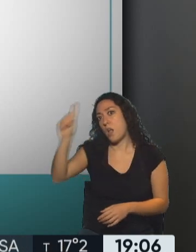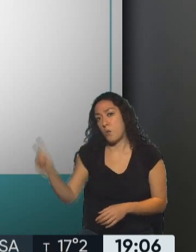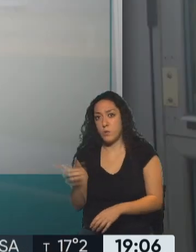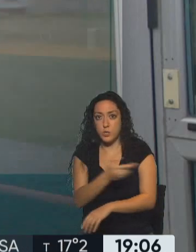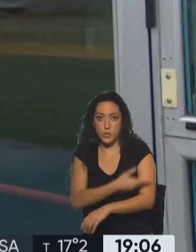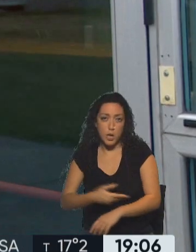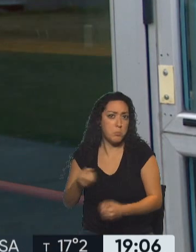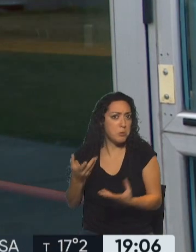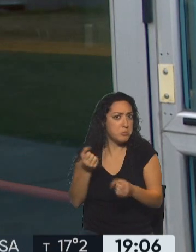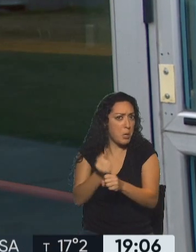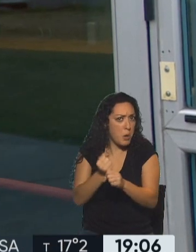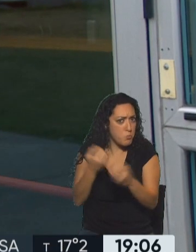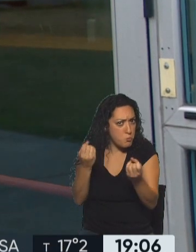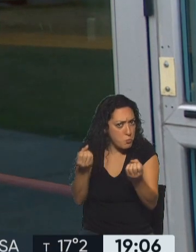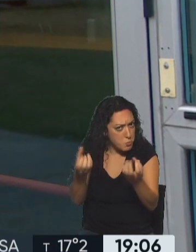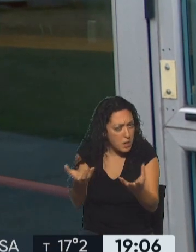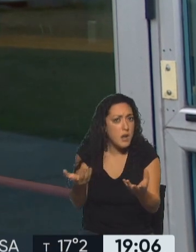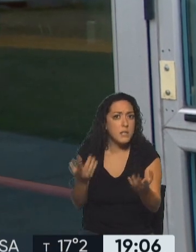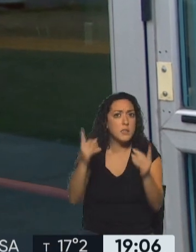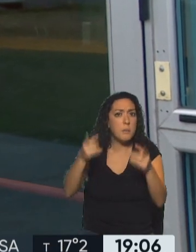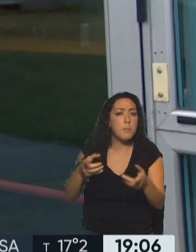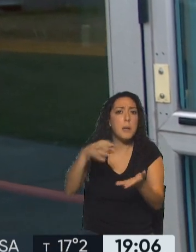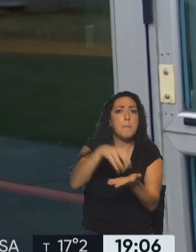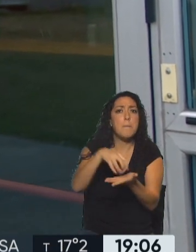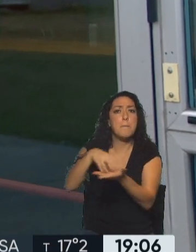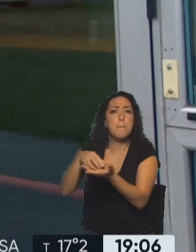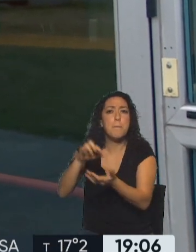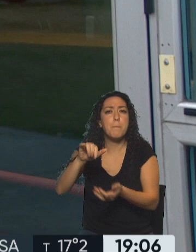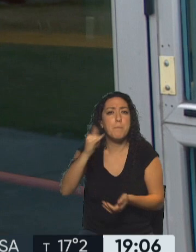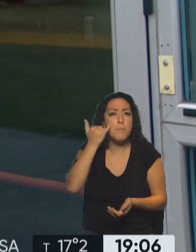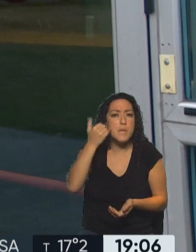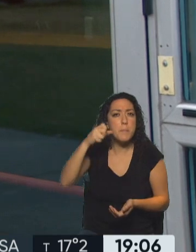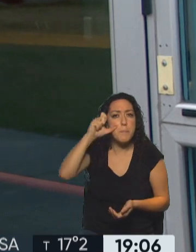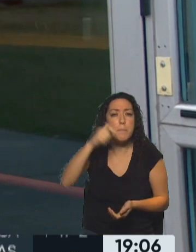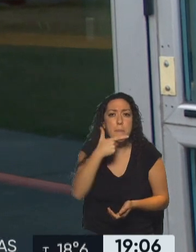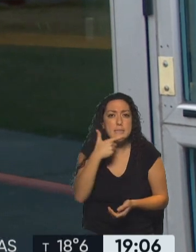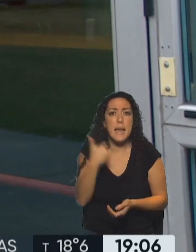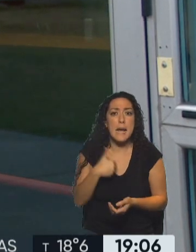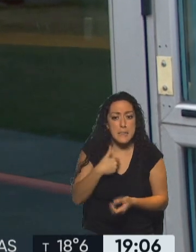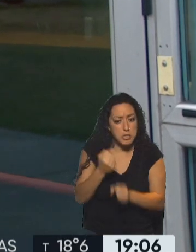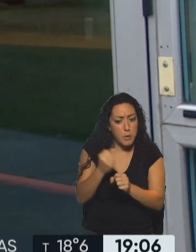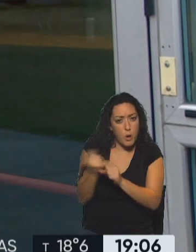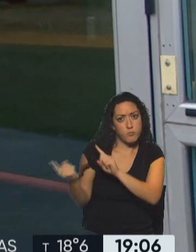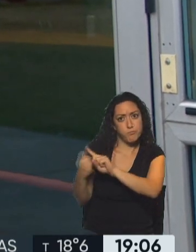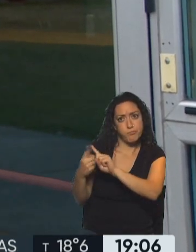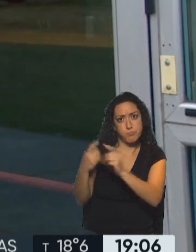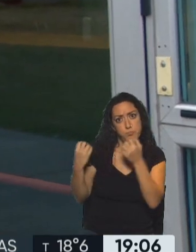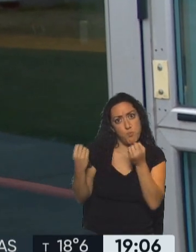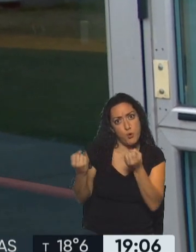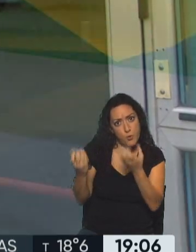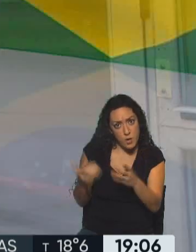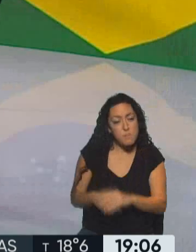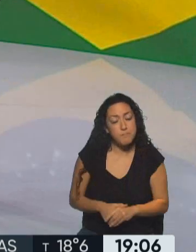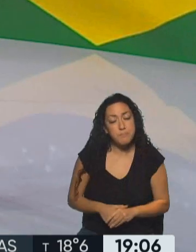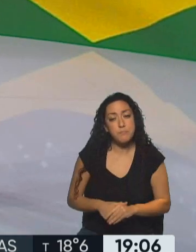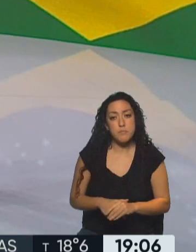buena gestión, sobre todo con las pymes argentinas y en esta esfuerzo por intentar comunicarlas. Vamos